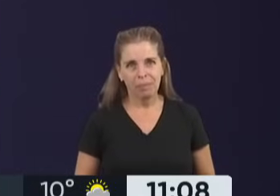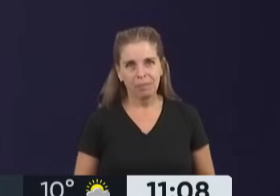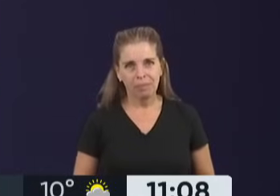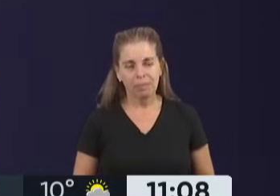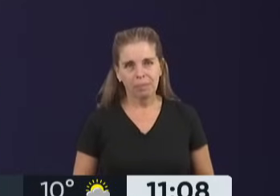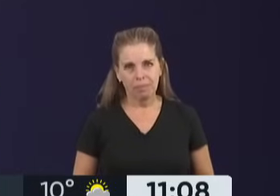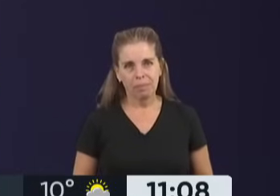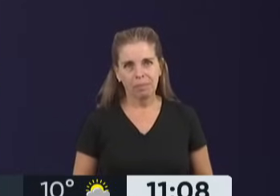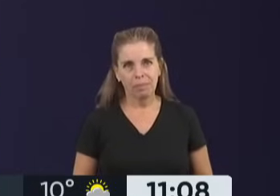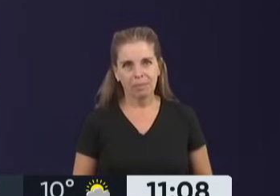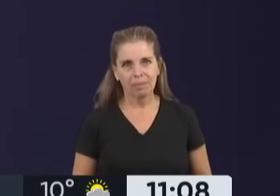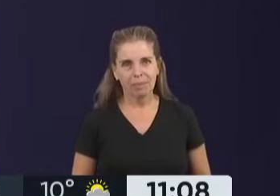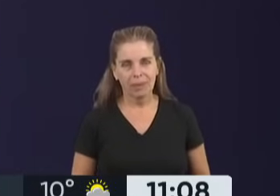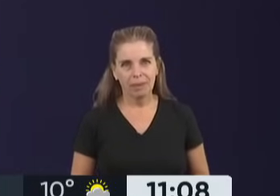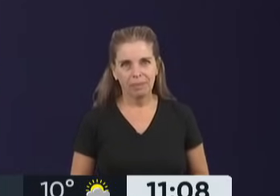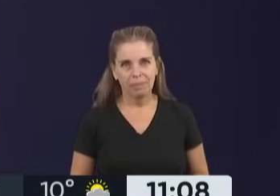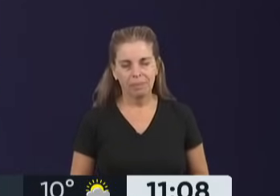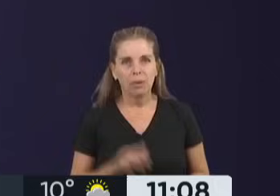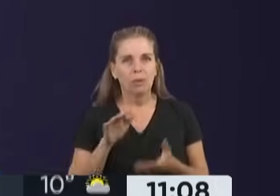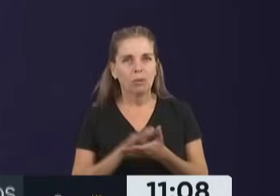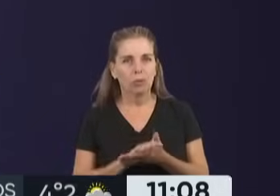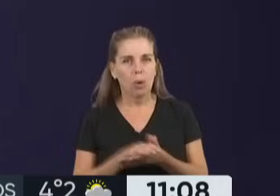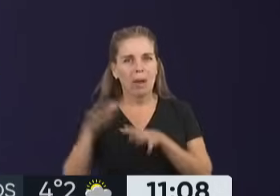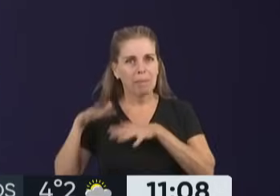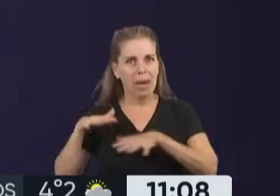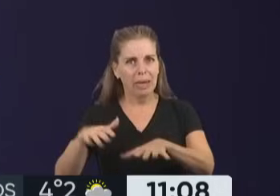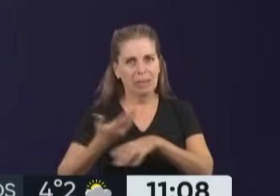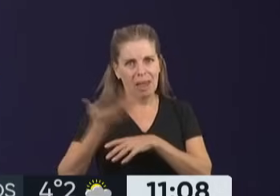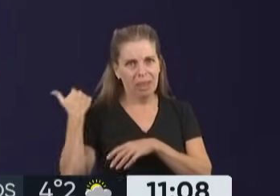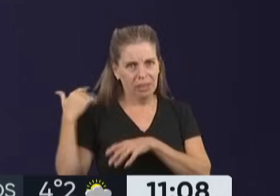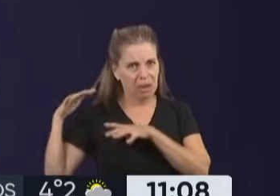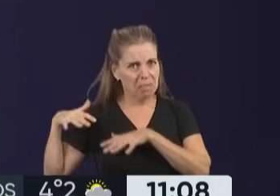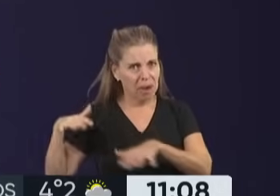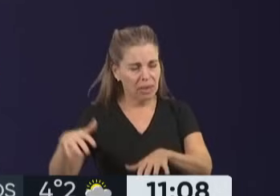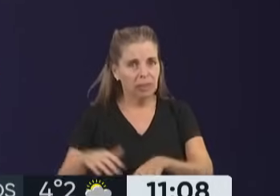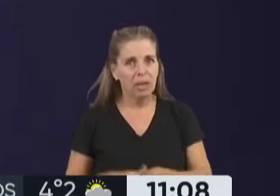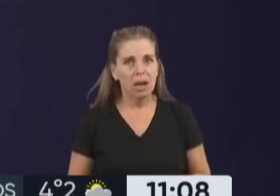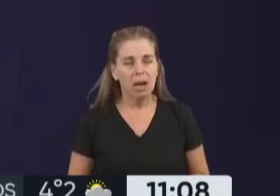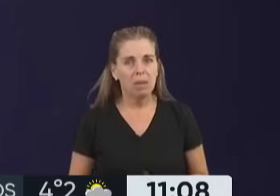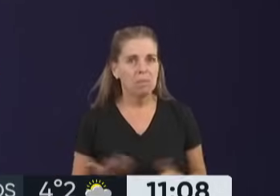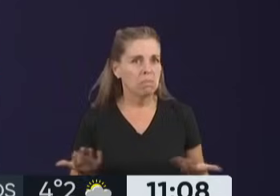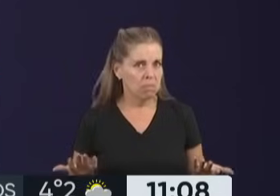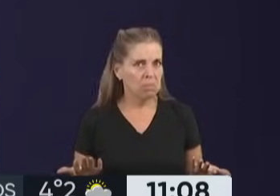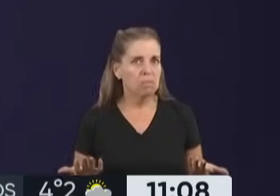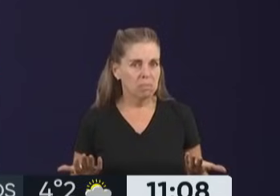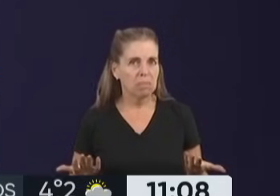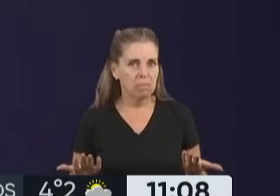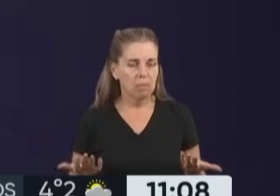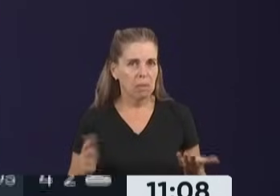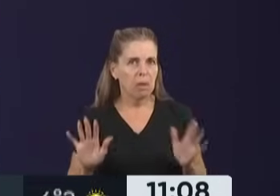se los voy a comentar. Y con respecto a la marcha de ayer, bueno, en principio, por supuesto, más allá